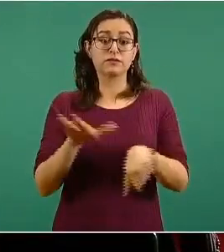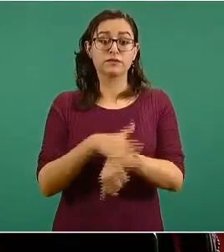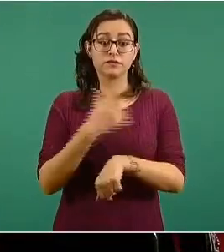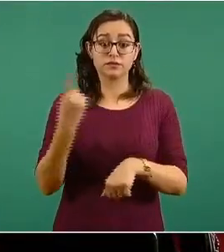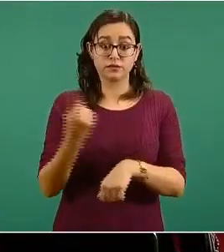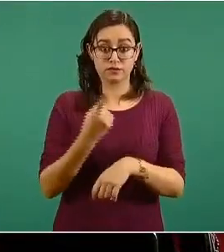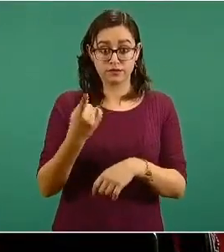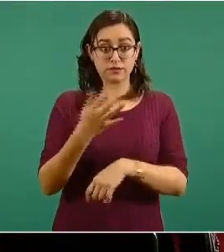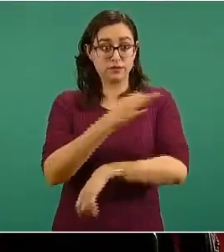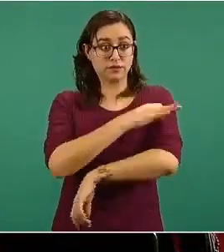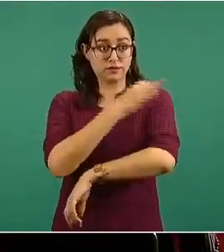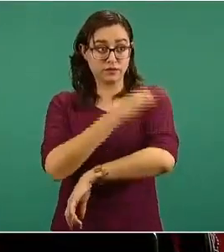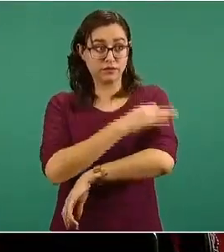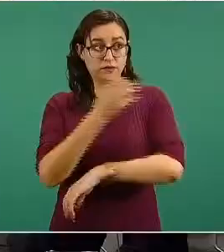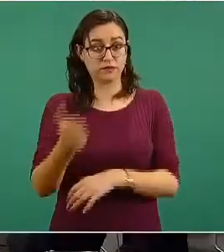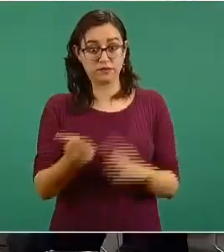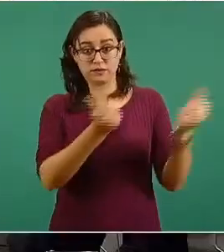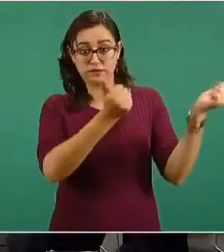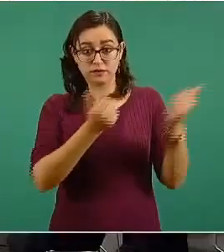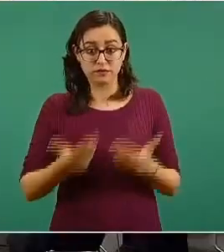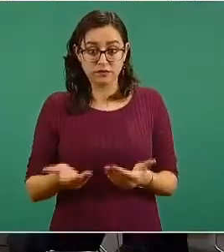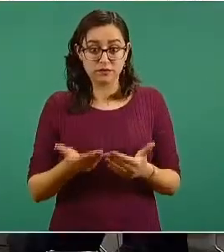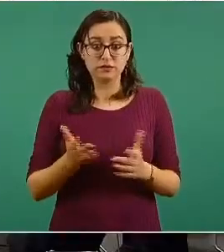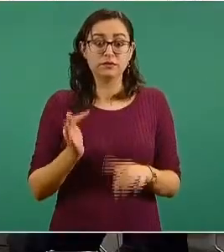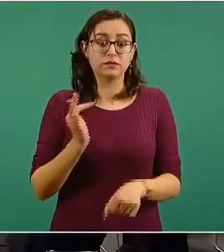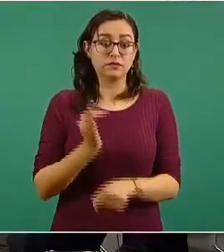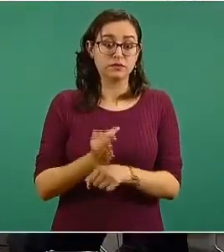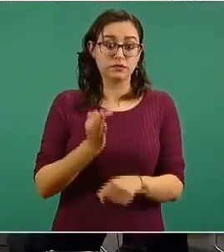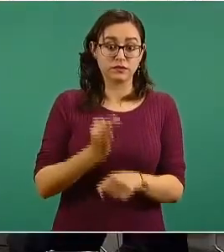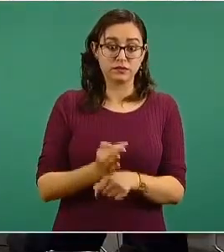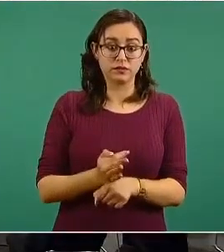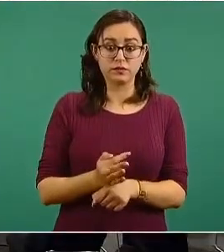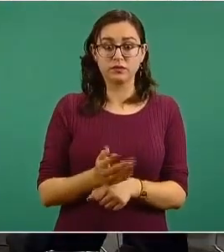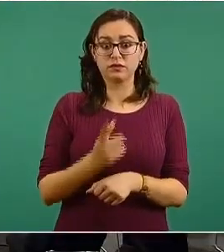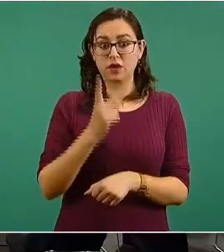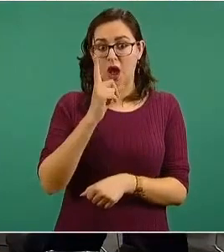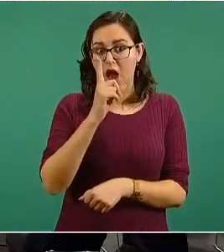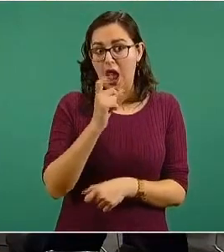lotes de vacunación. En este momento no hay ninguna asociación de un lote en